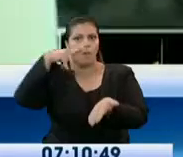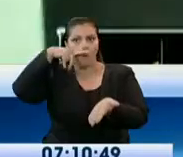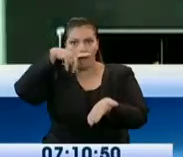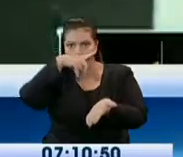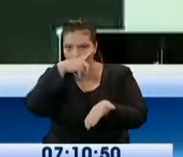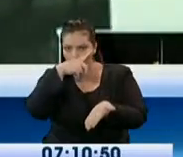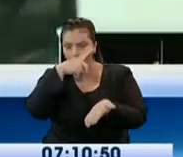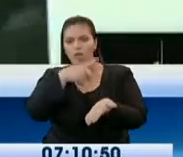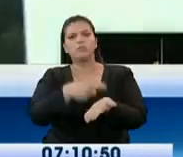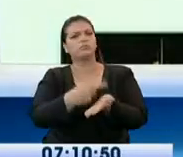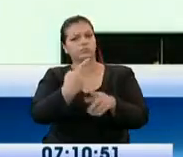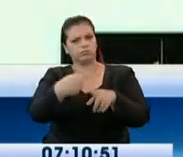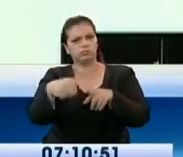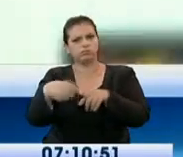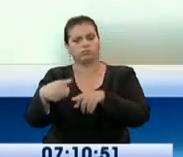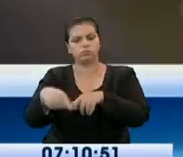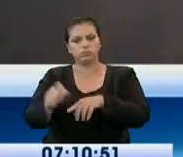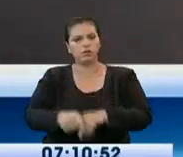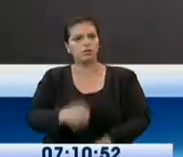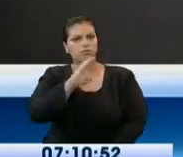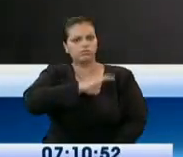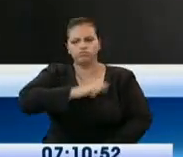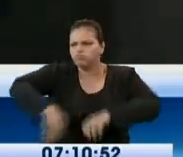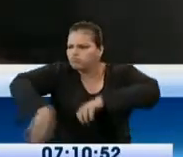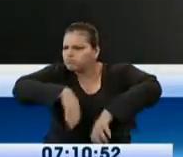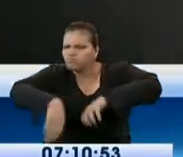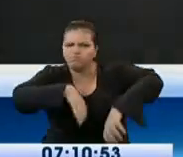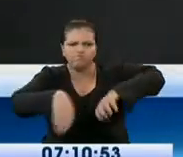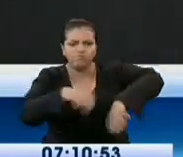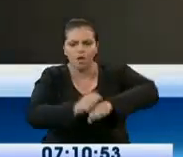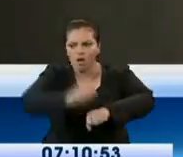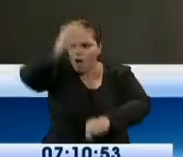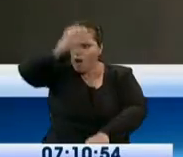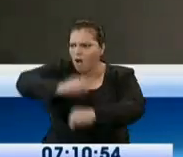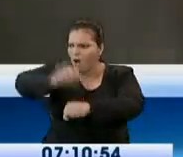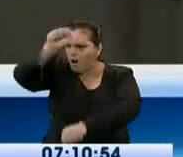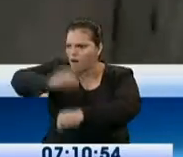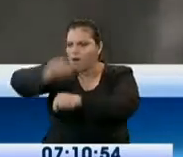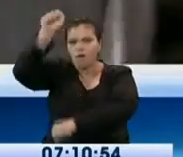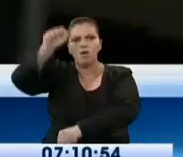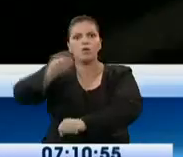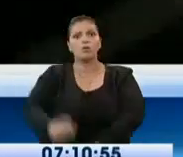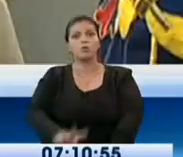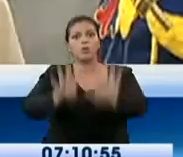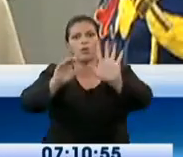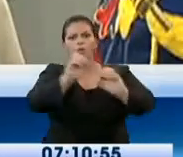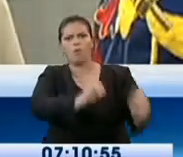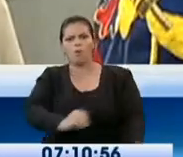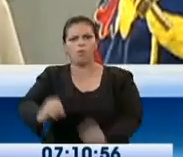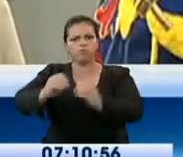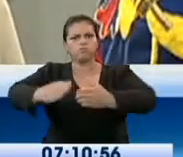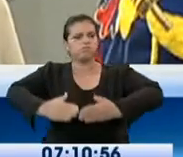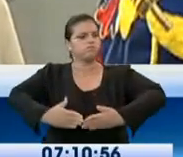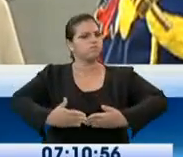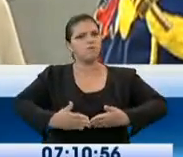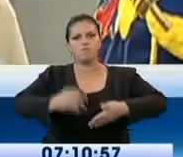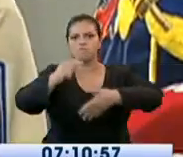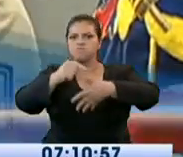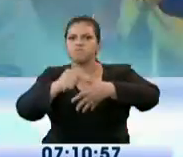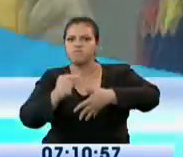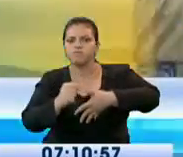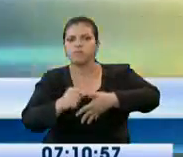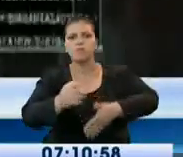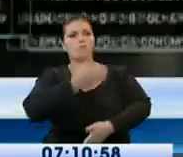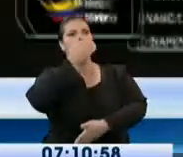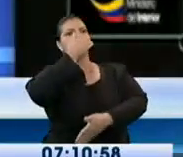lograron desarticular a 9 organizaciones dedicadas a diversos delitos. De robo de vehículos, con usura, extorsión,